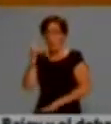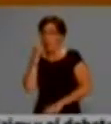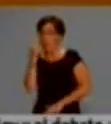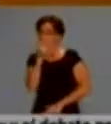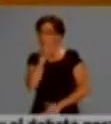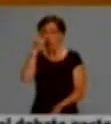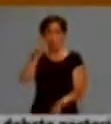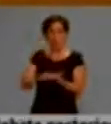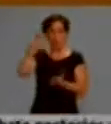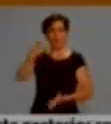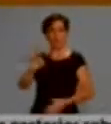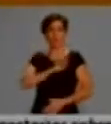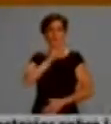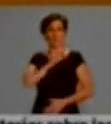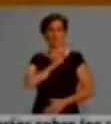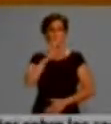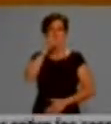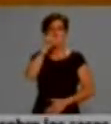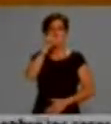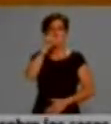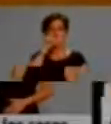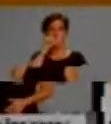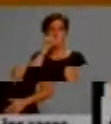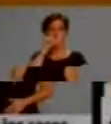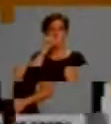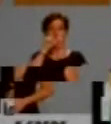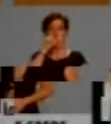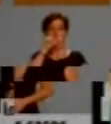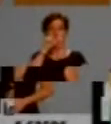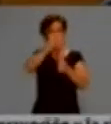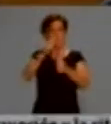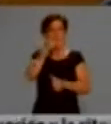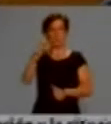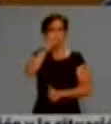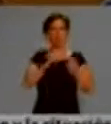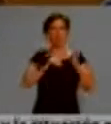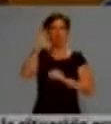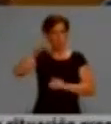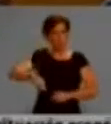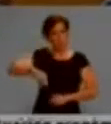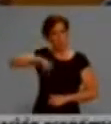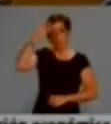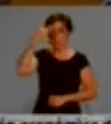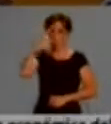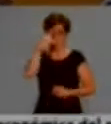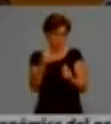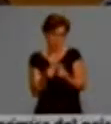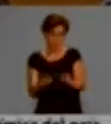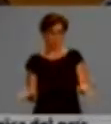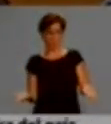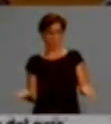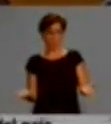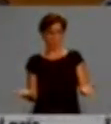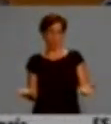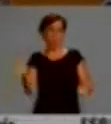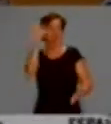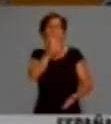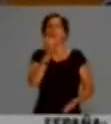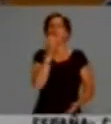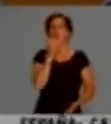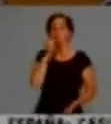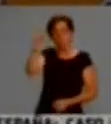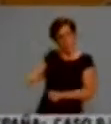durante más de 20 años? No cabe, ¿verdad que no cabe? Y lo que aún resulta más inverosímil, ¿cabe imaginar al